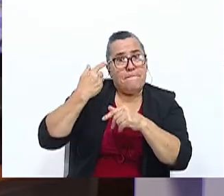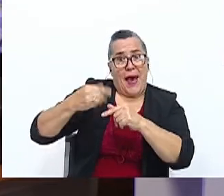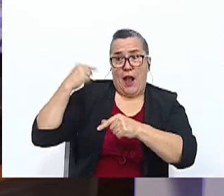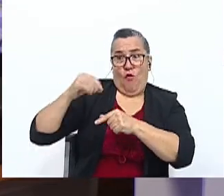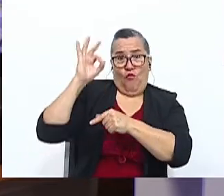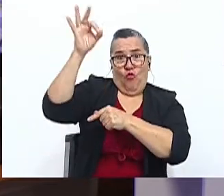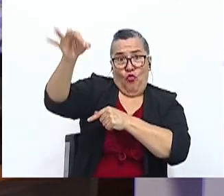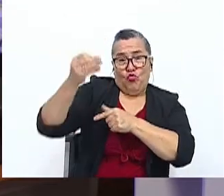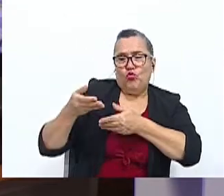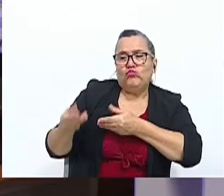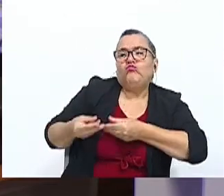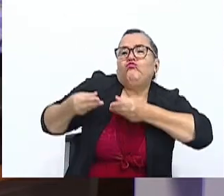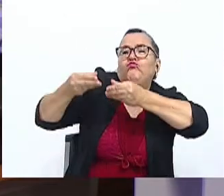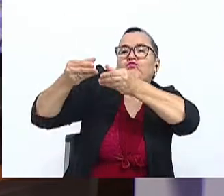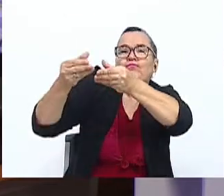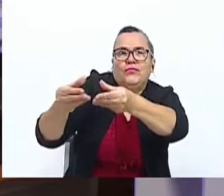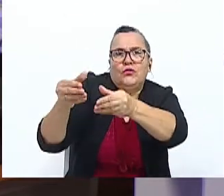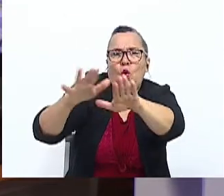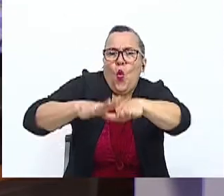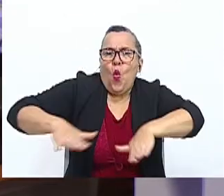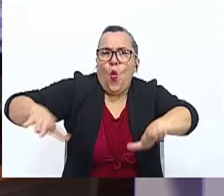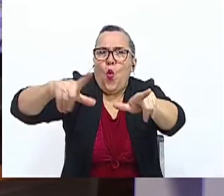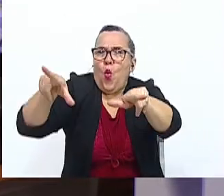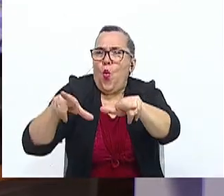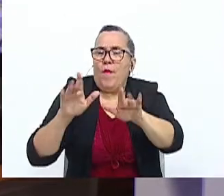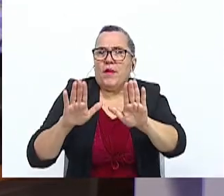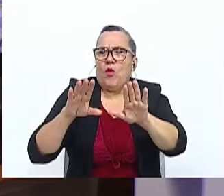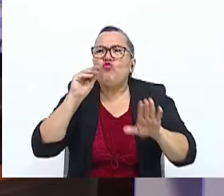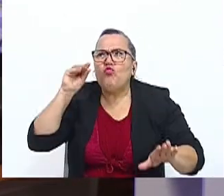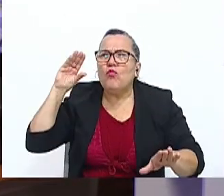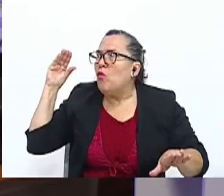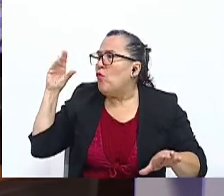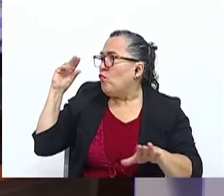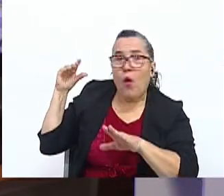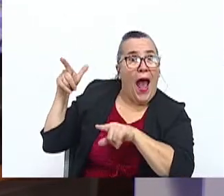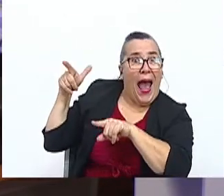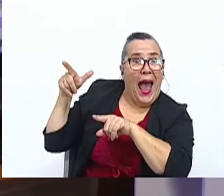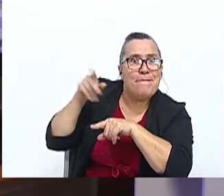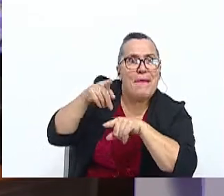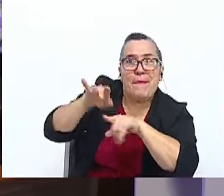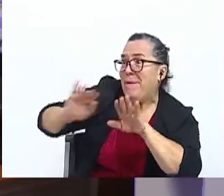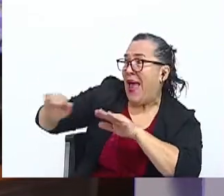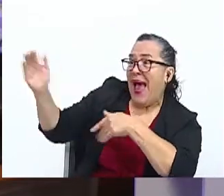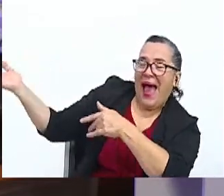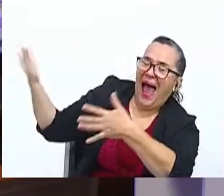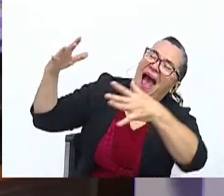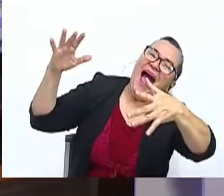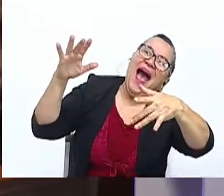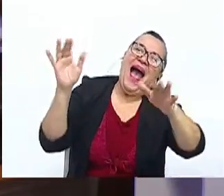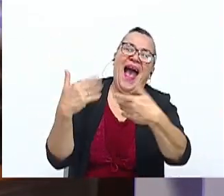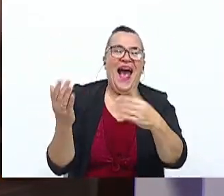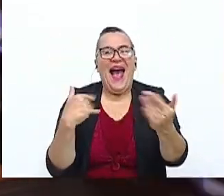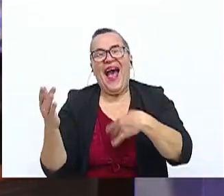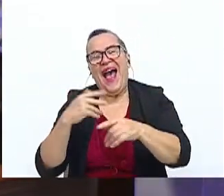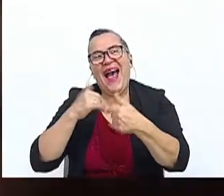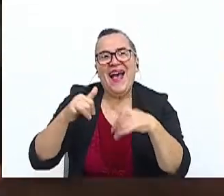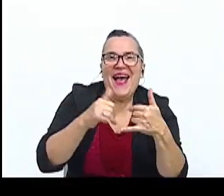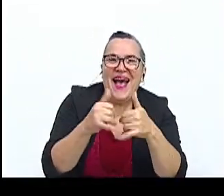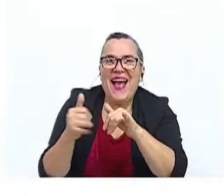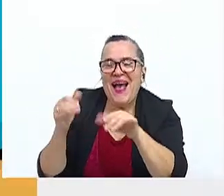futuras generaciones este maravilloso lugar. Uy, Pepe, Pepe, ahí estás. Pepe, venga, venga,